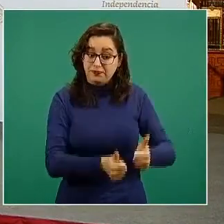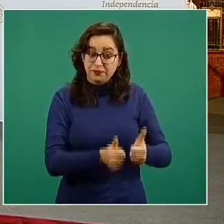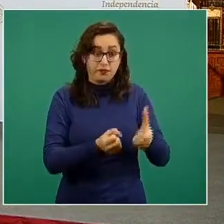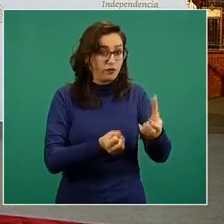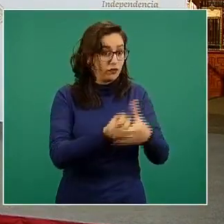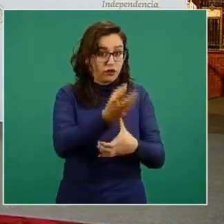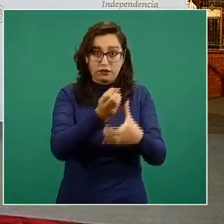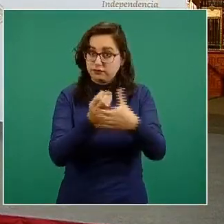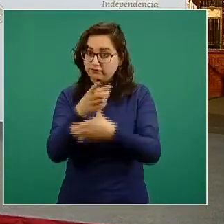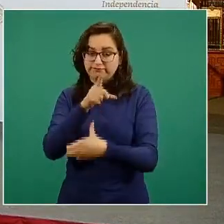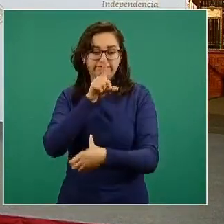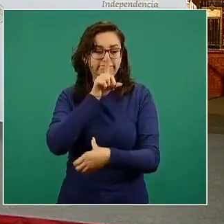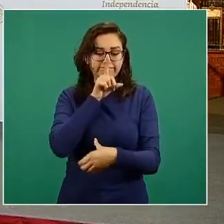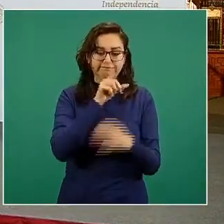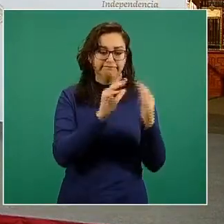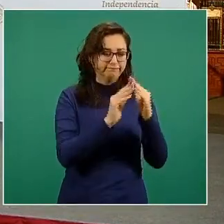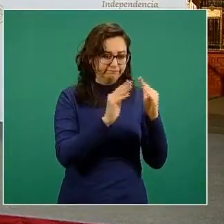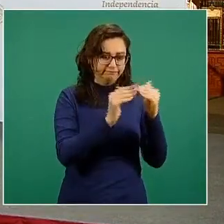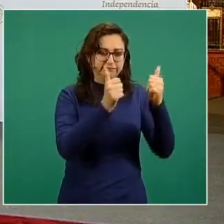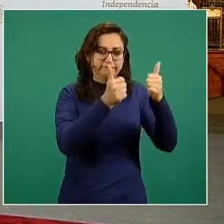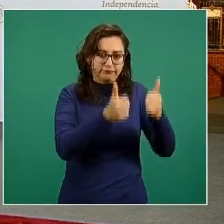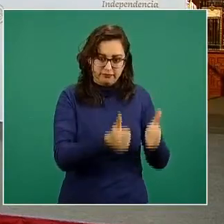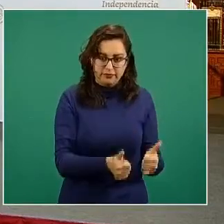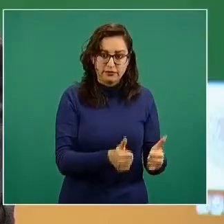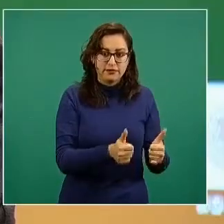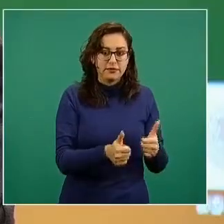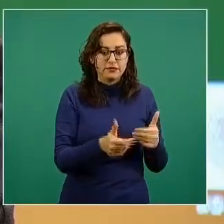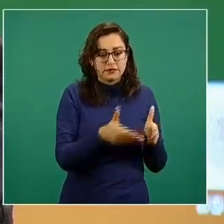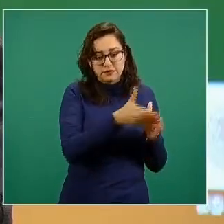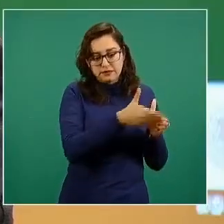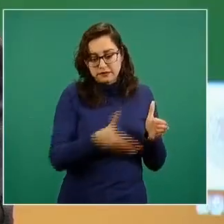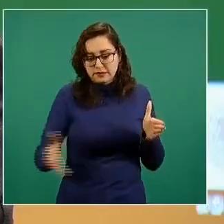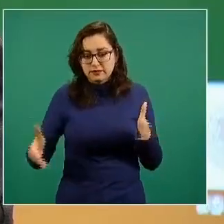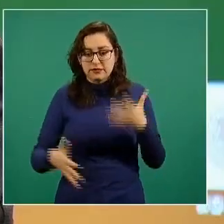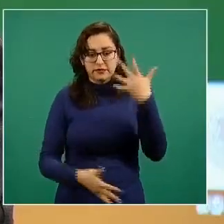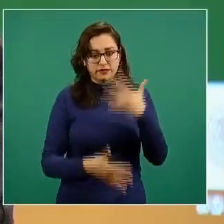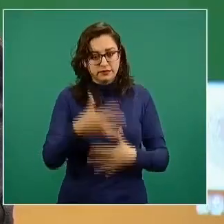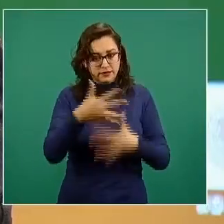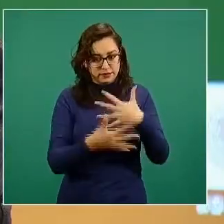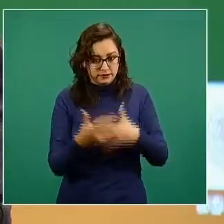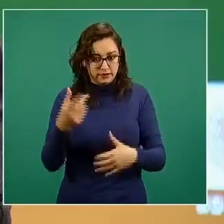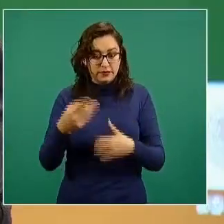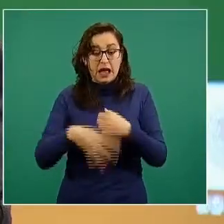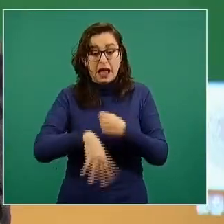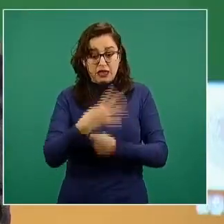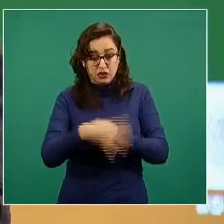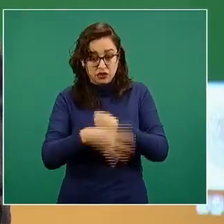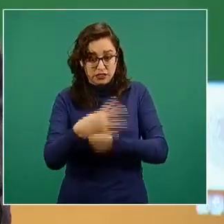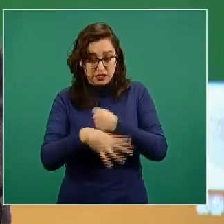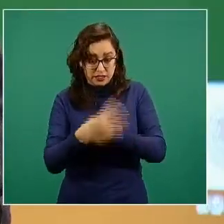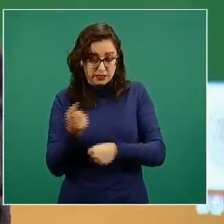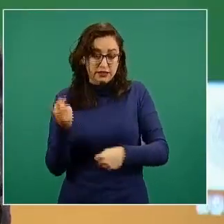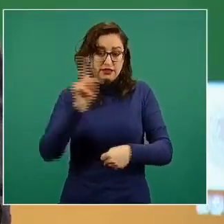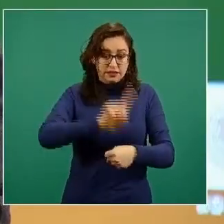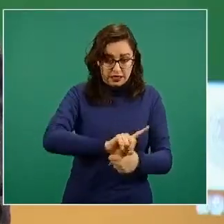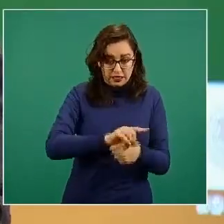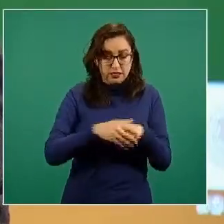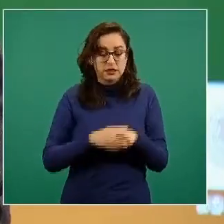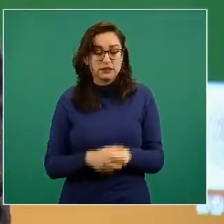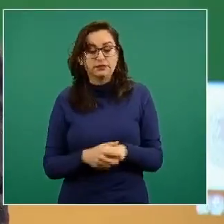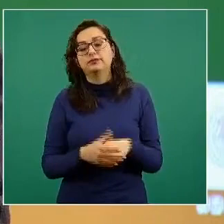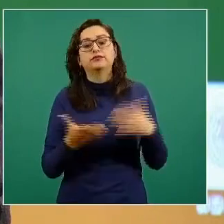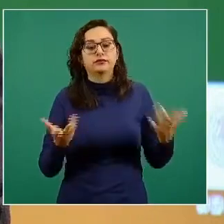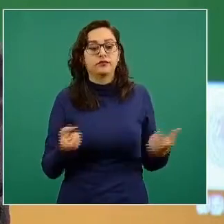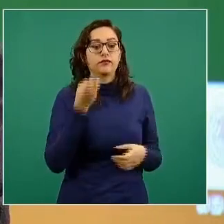aislamiento preventivo, resguardo preventivo, durante 14 días, forma parte de un paquete que se llama